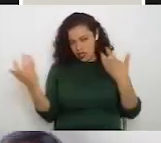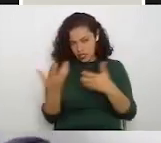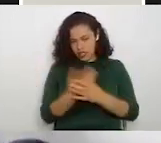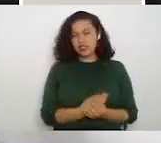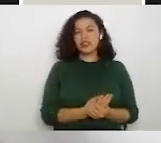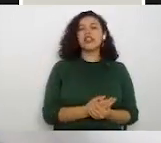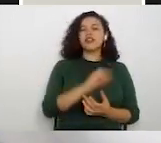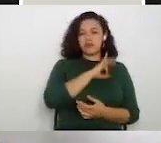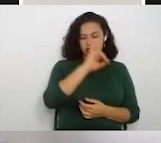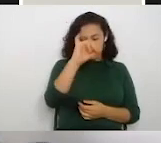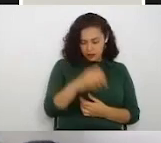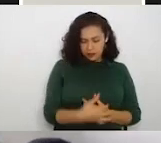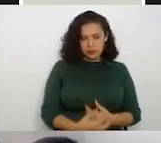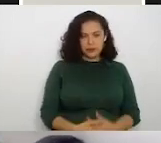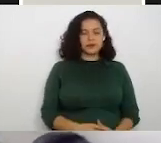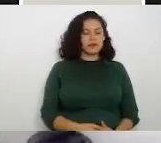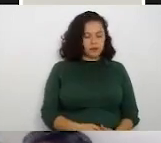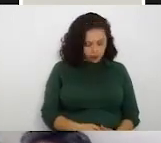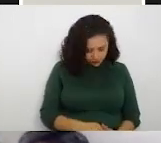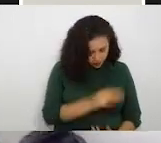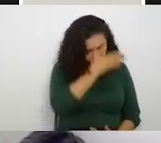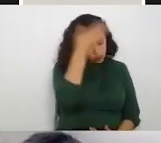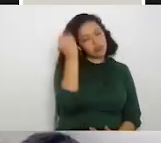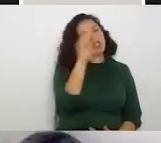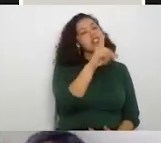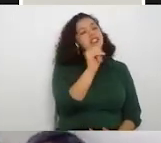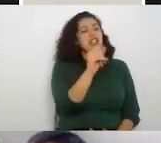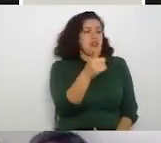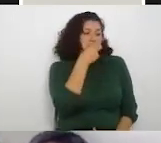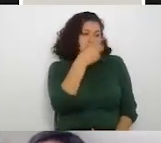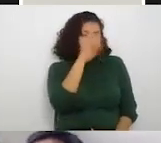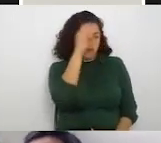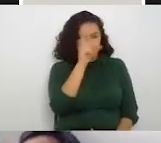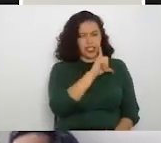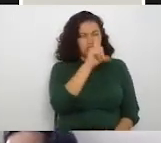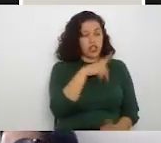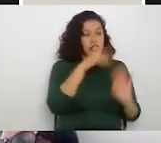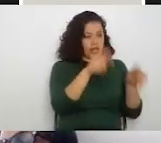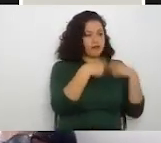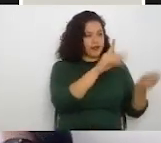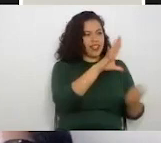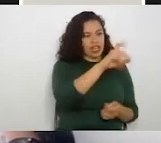pudiera ser ahí. Cristi, no sé si tengas algo y si no, ya le damos la palabra a Claudia.